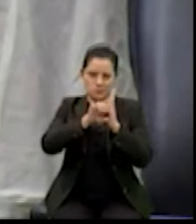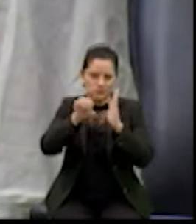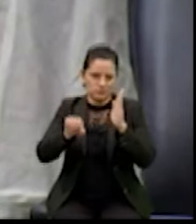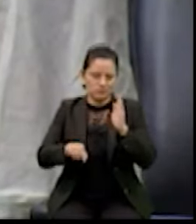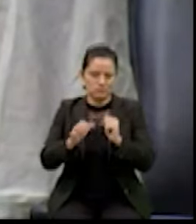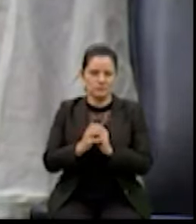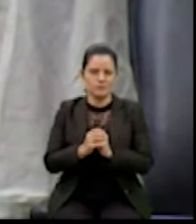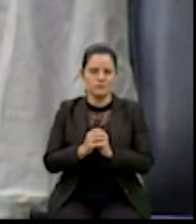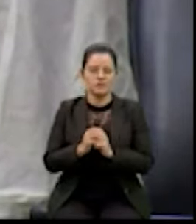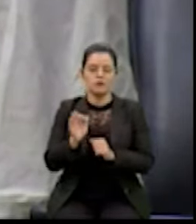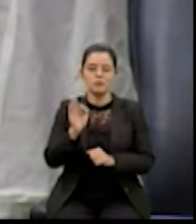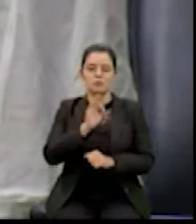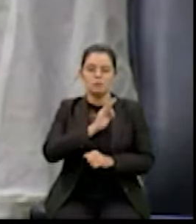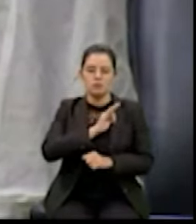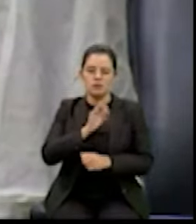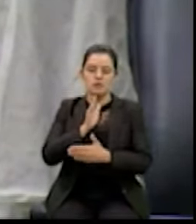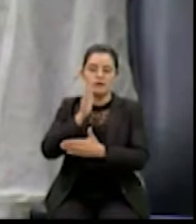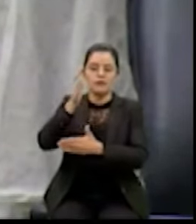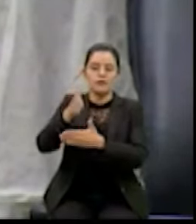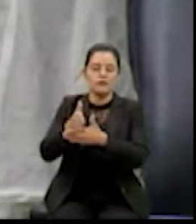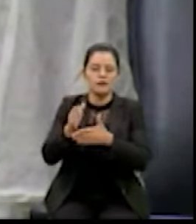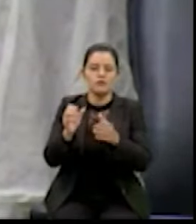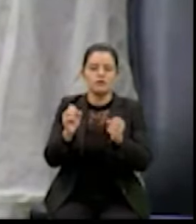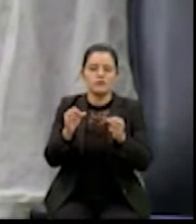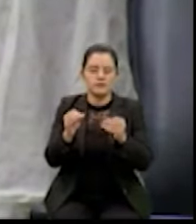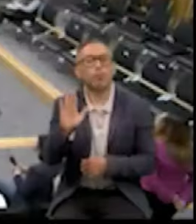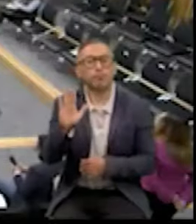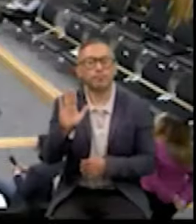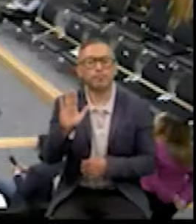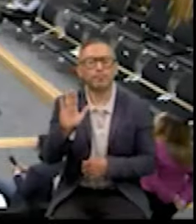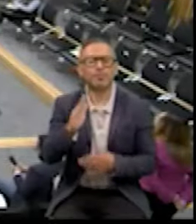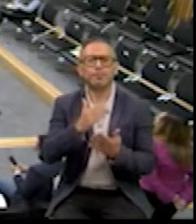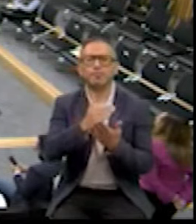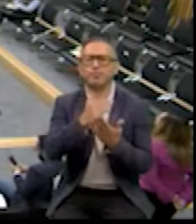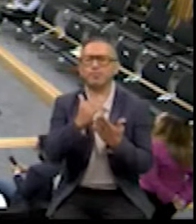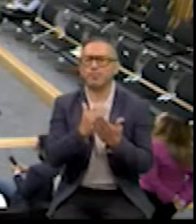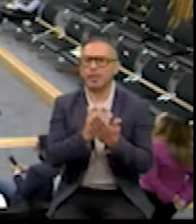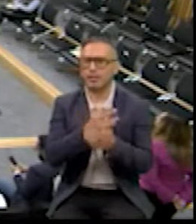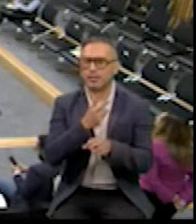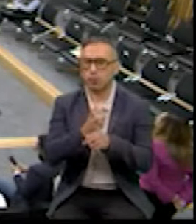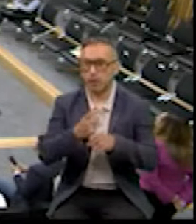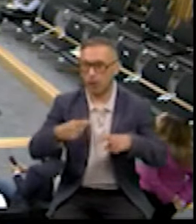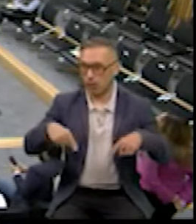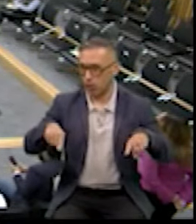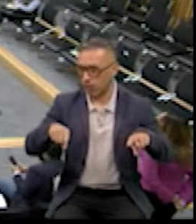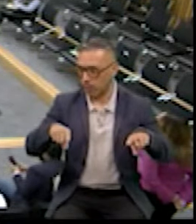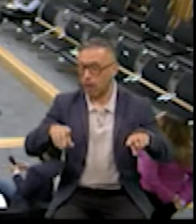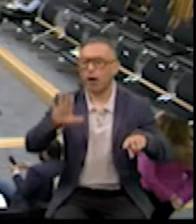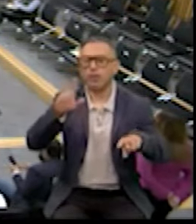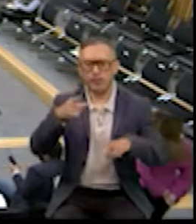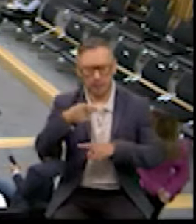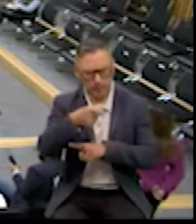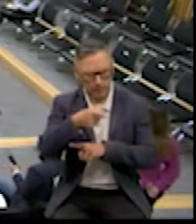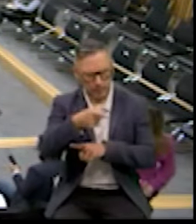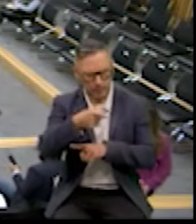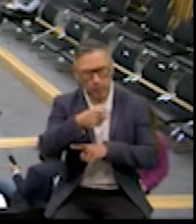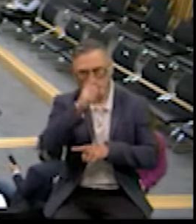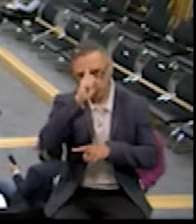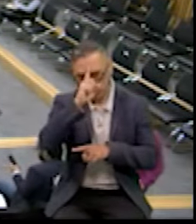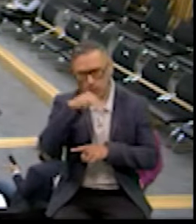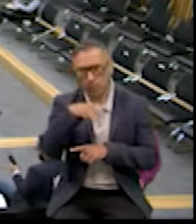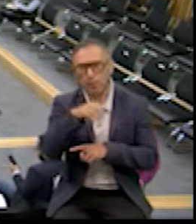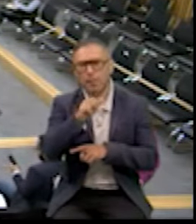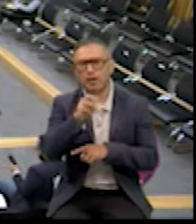interino. B, el Congreso local designó ya un gobernador interino. ¿Quién va a tener la razón y quién